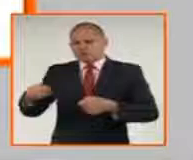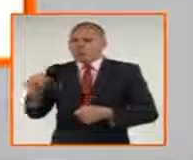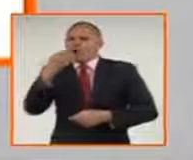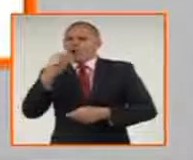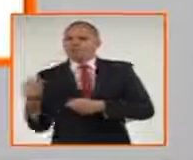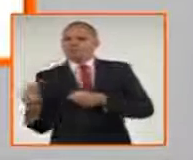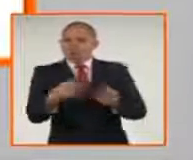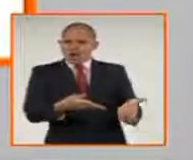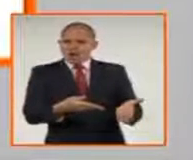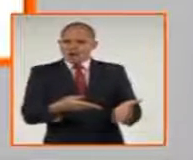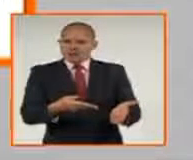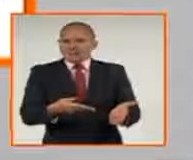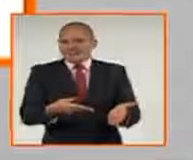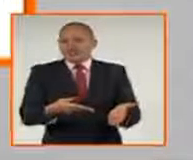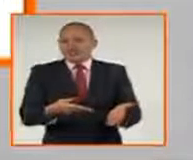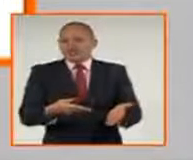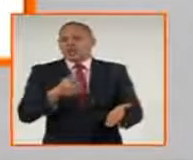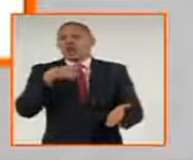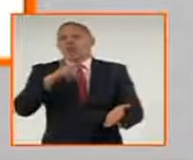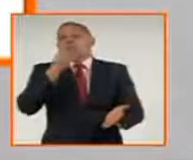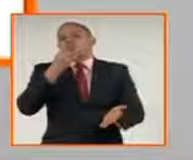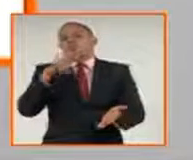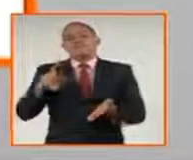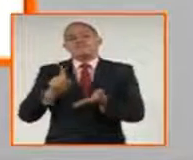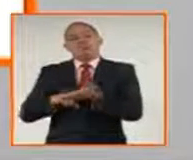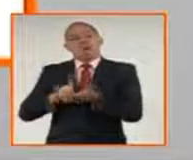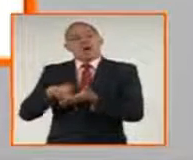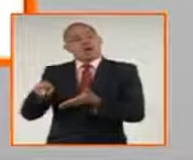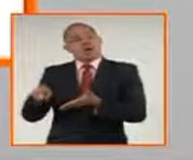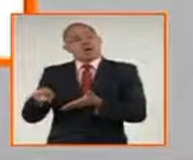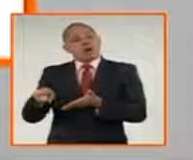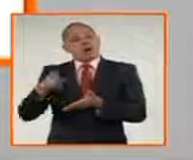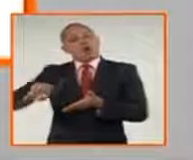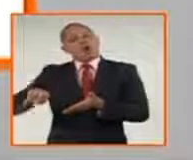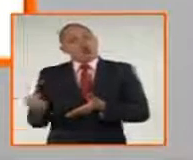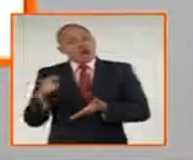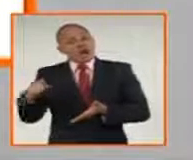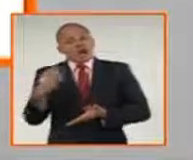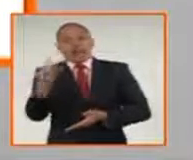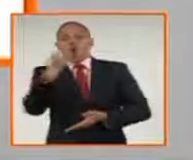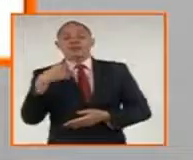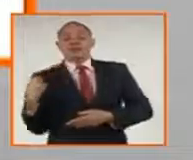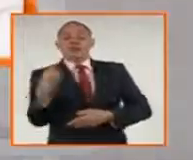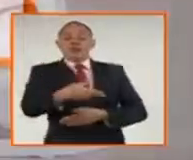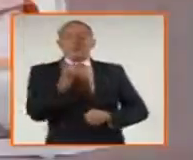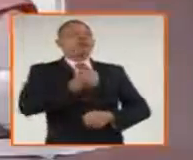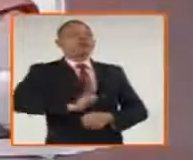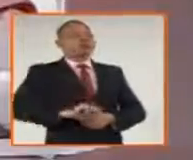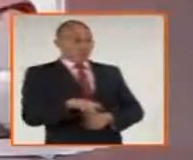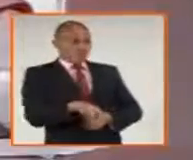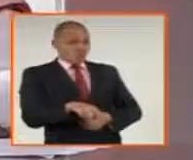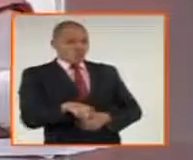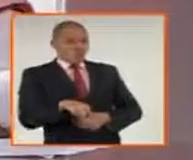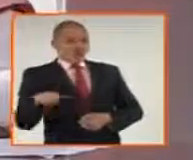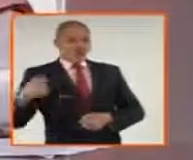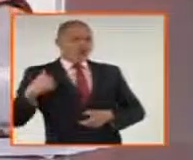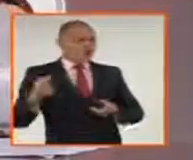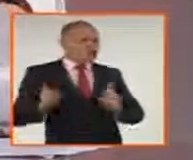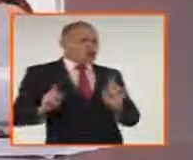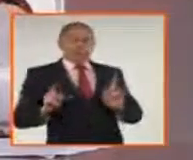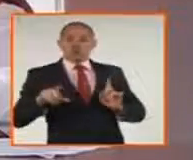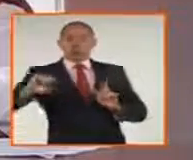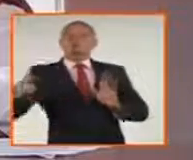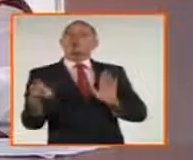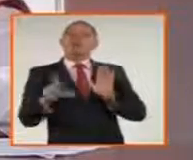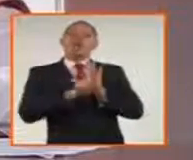cuenta, para conceptualizar el parentesco, la pluralidad de fuentes que pueden dar origen al parentesco. Y esa es una